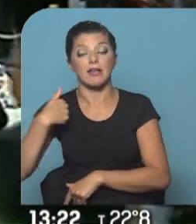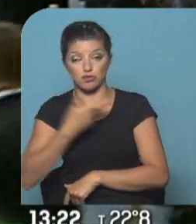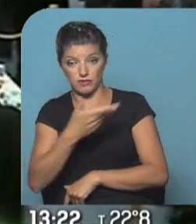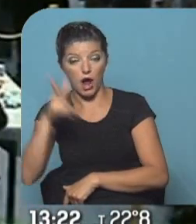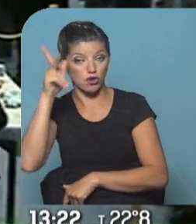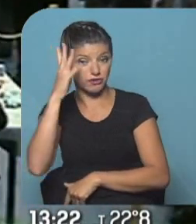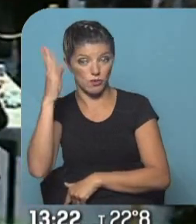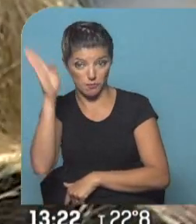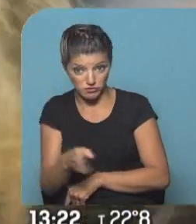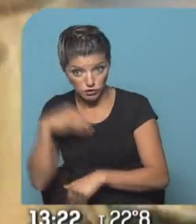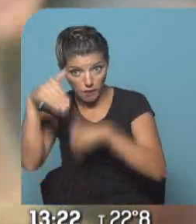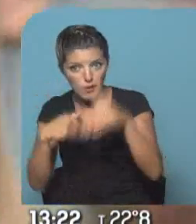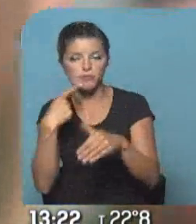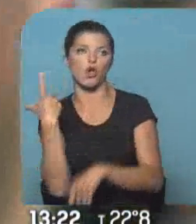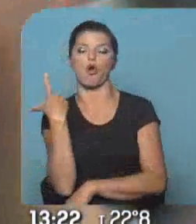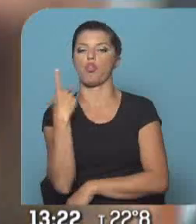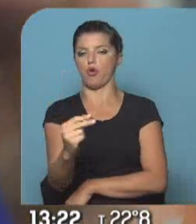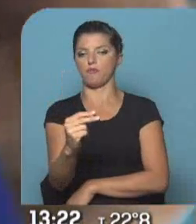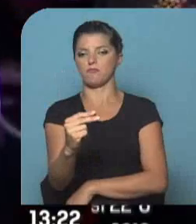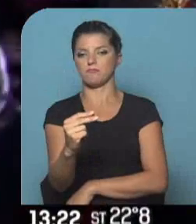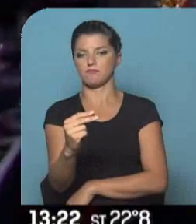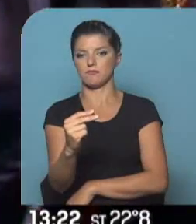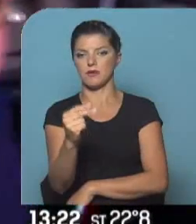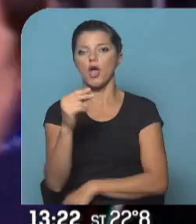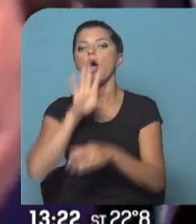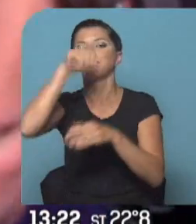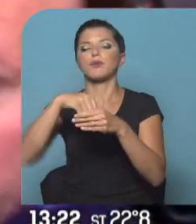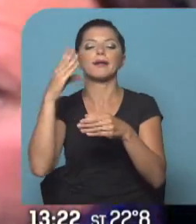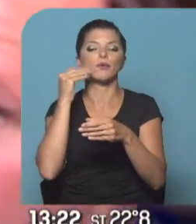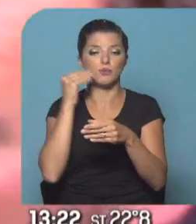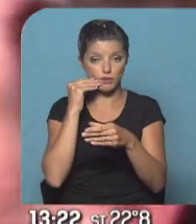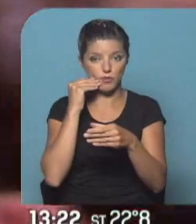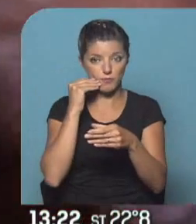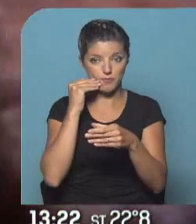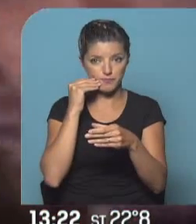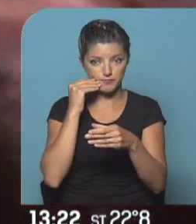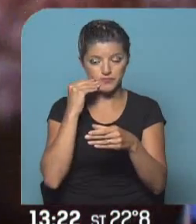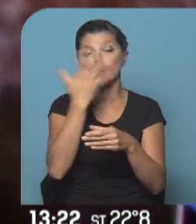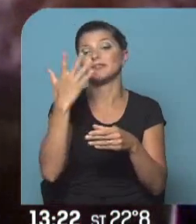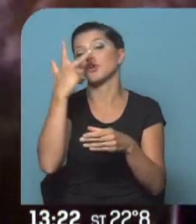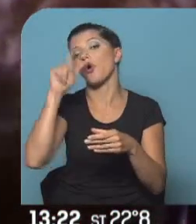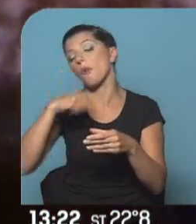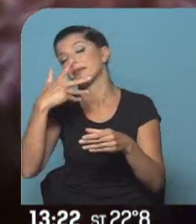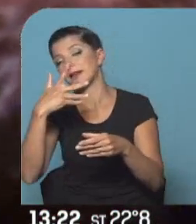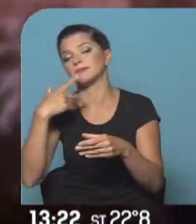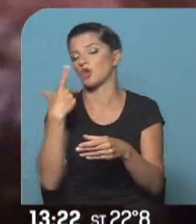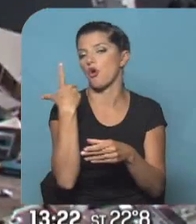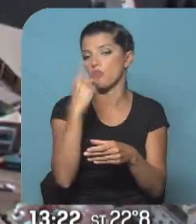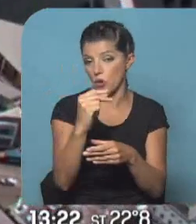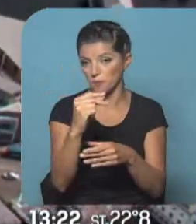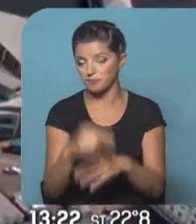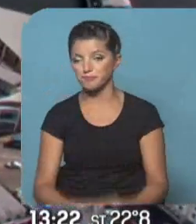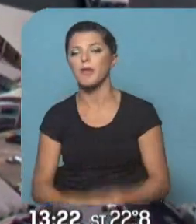de la población, el no a la separación del Reino Unido obtuvo el 55,3% de los votos. Por su parte,